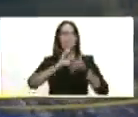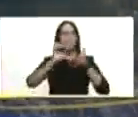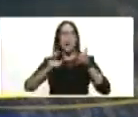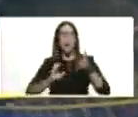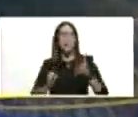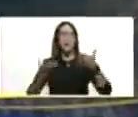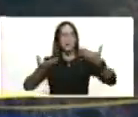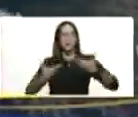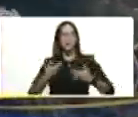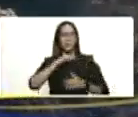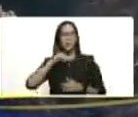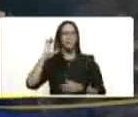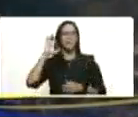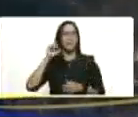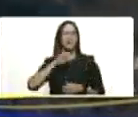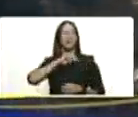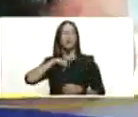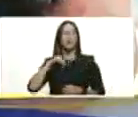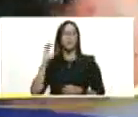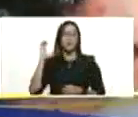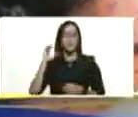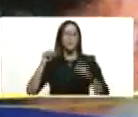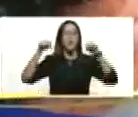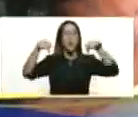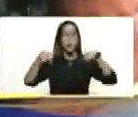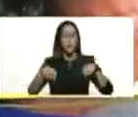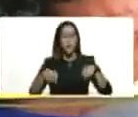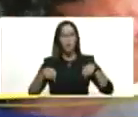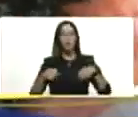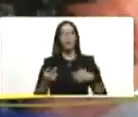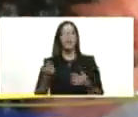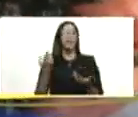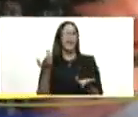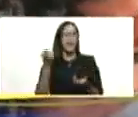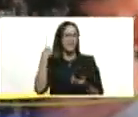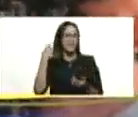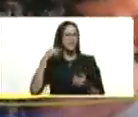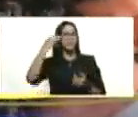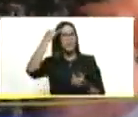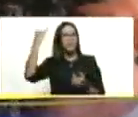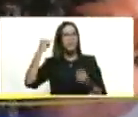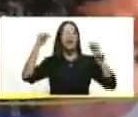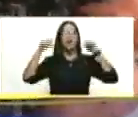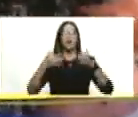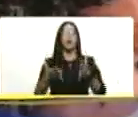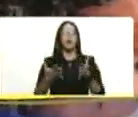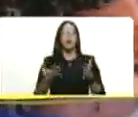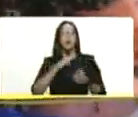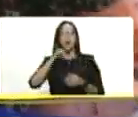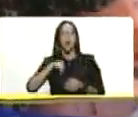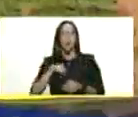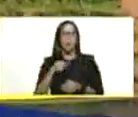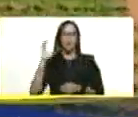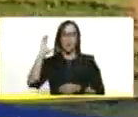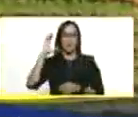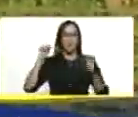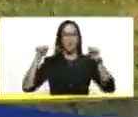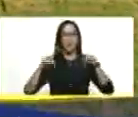Estado y a nuestro país. Lo que ayer fue una idea, hoy es un gran logro de nuestra patria. Y